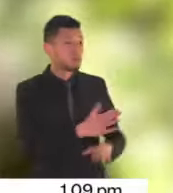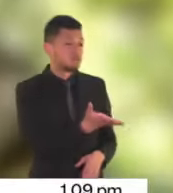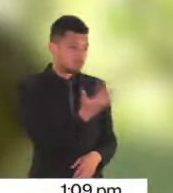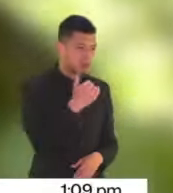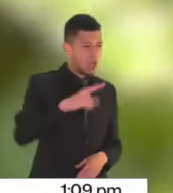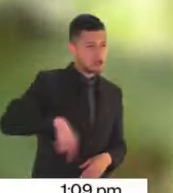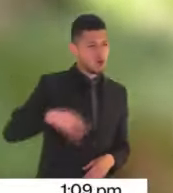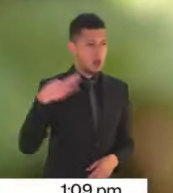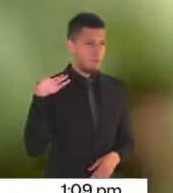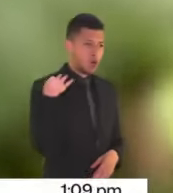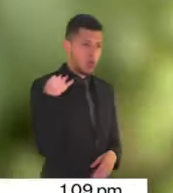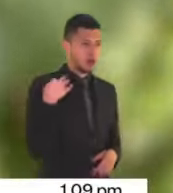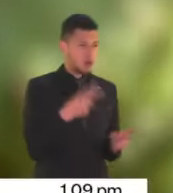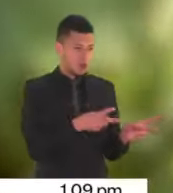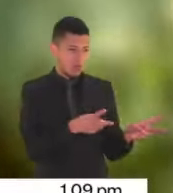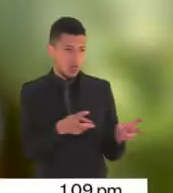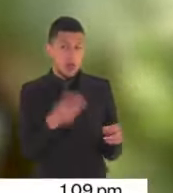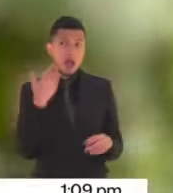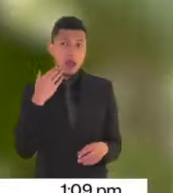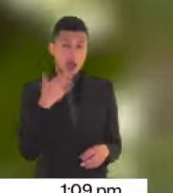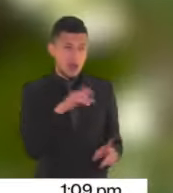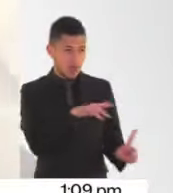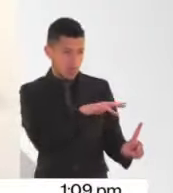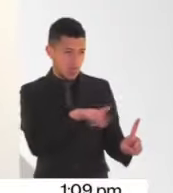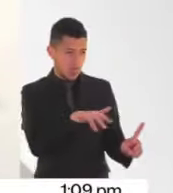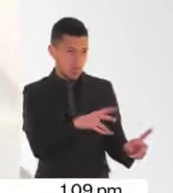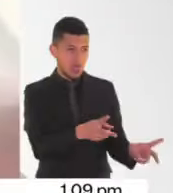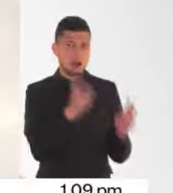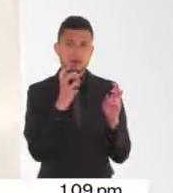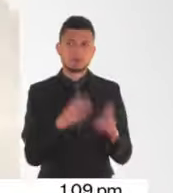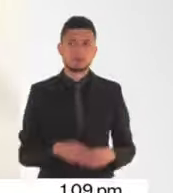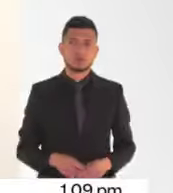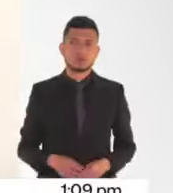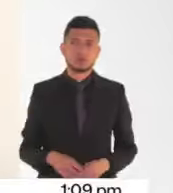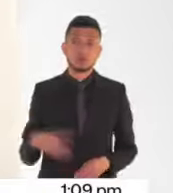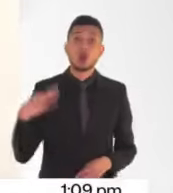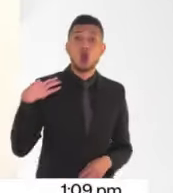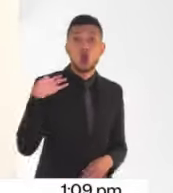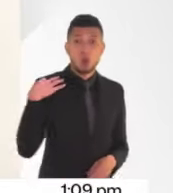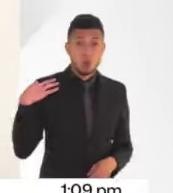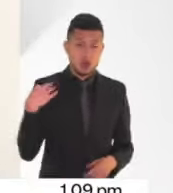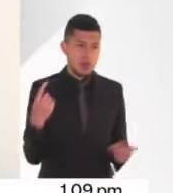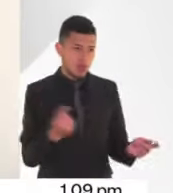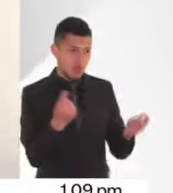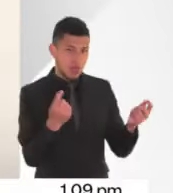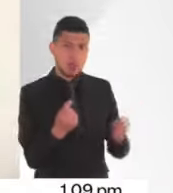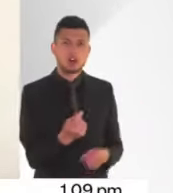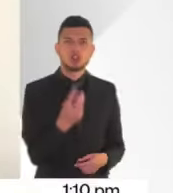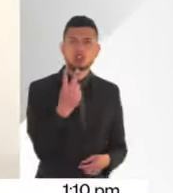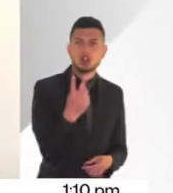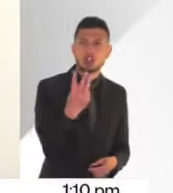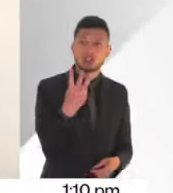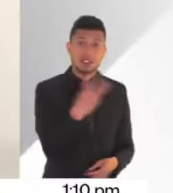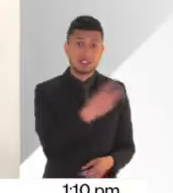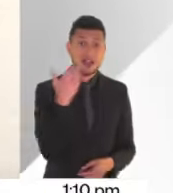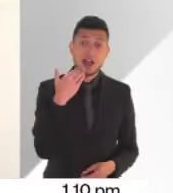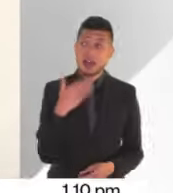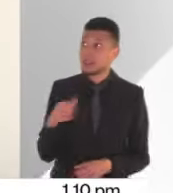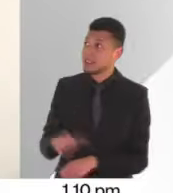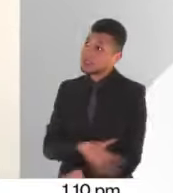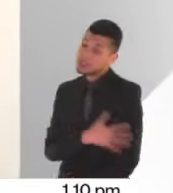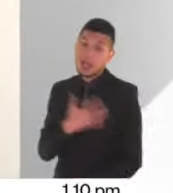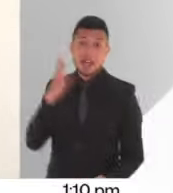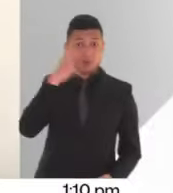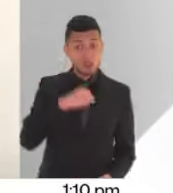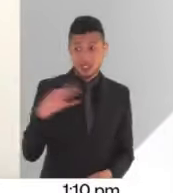estarían reclutando a las niñas. Una agencia de modelaje te lleva a la chica, dos, tres desfiles, la chica se emociona, uy, qué lindo, qué